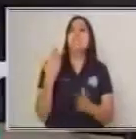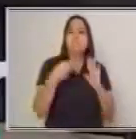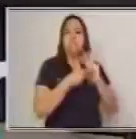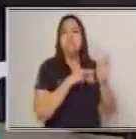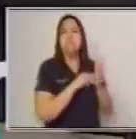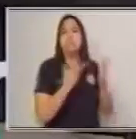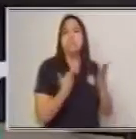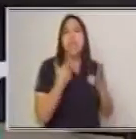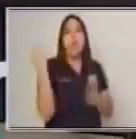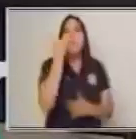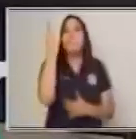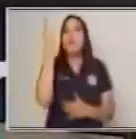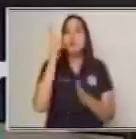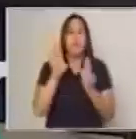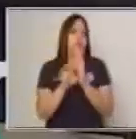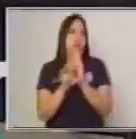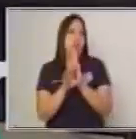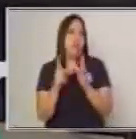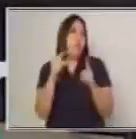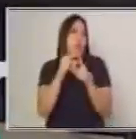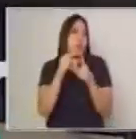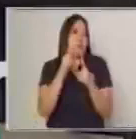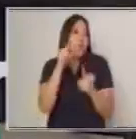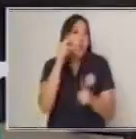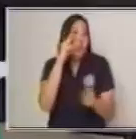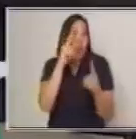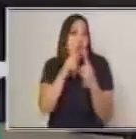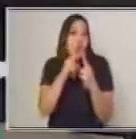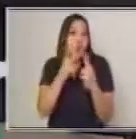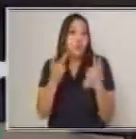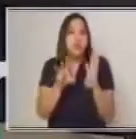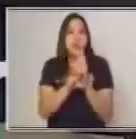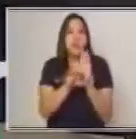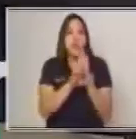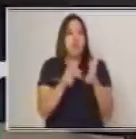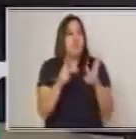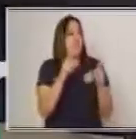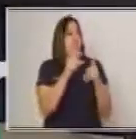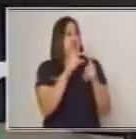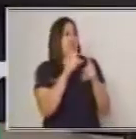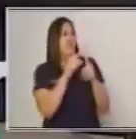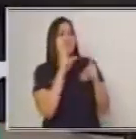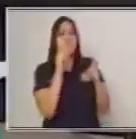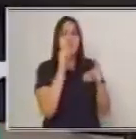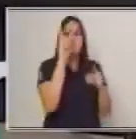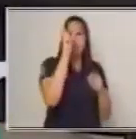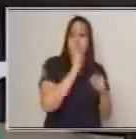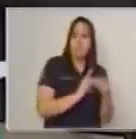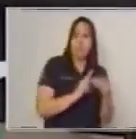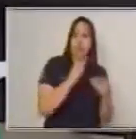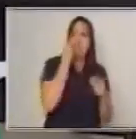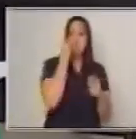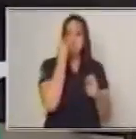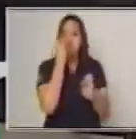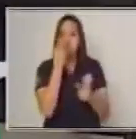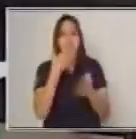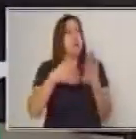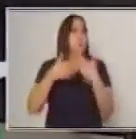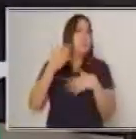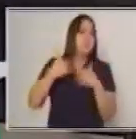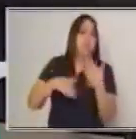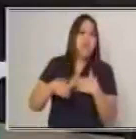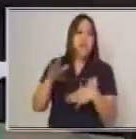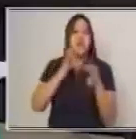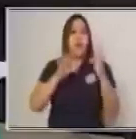conocemos. Por ejemplo, palabras que nunca habíamos escuchado antes o que las hemos escuchado pero no sabemos